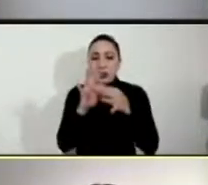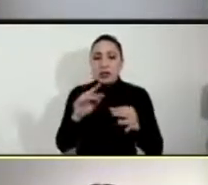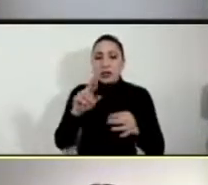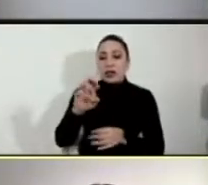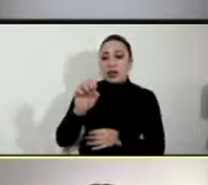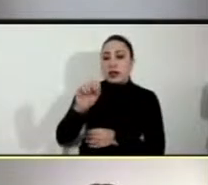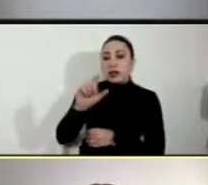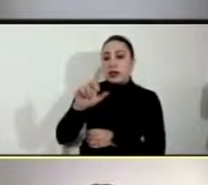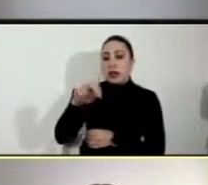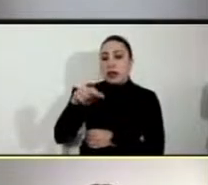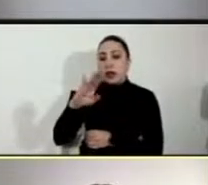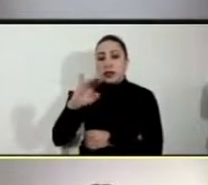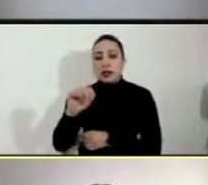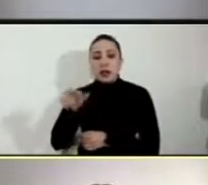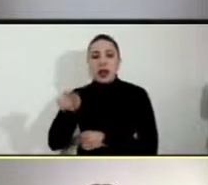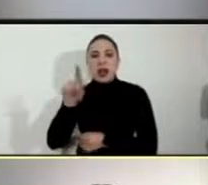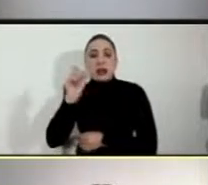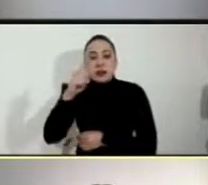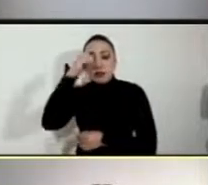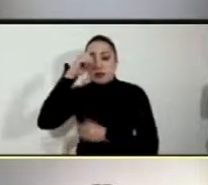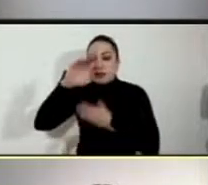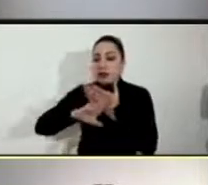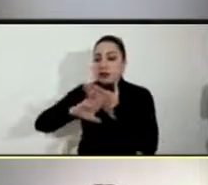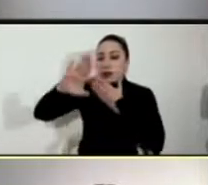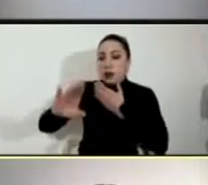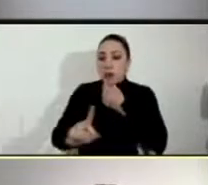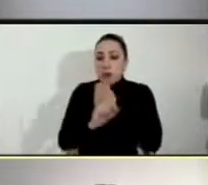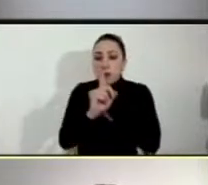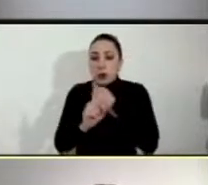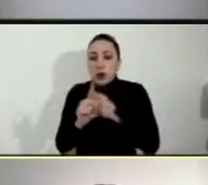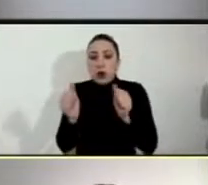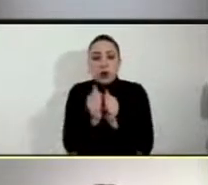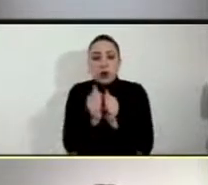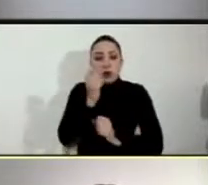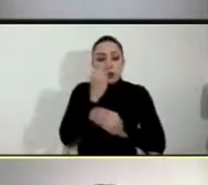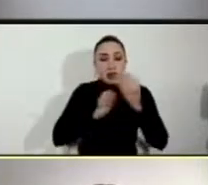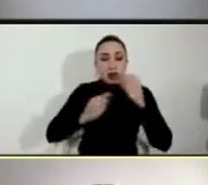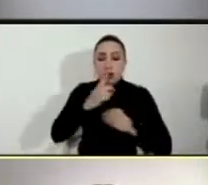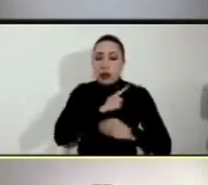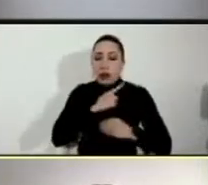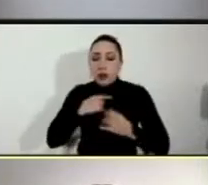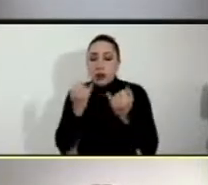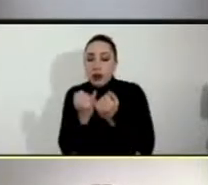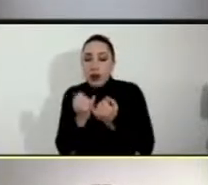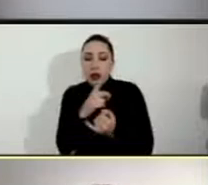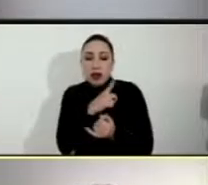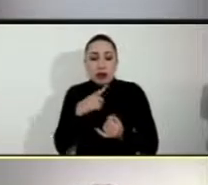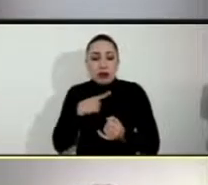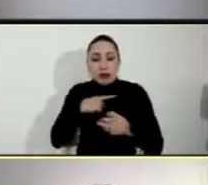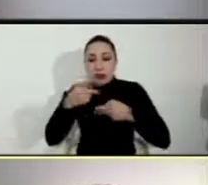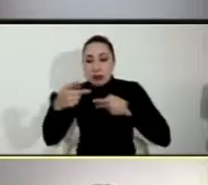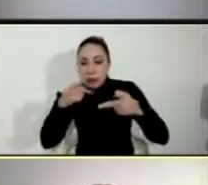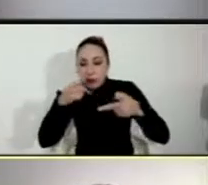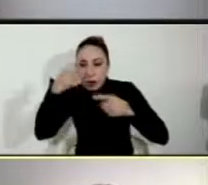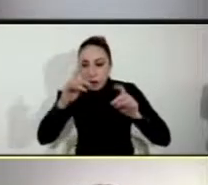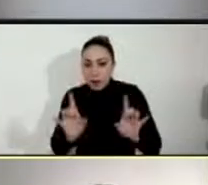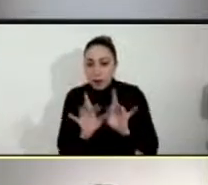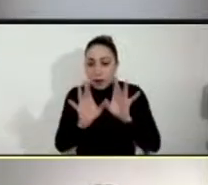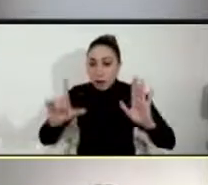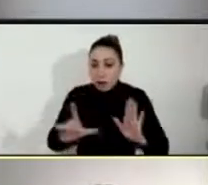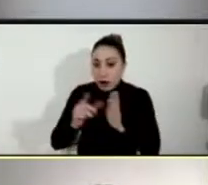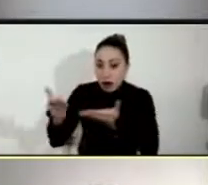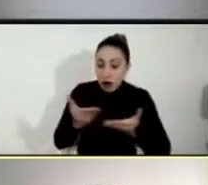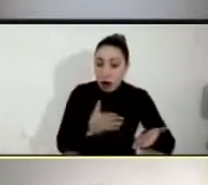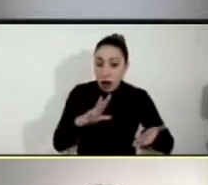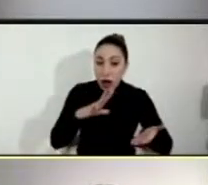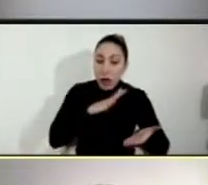prevenir desastres y crisis, así como preverlos, amortiguarlos, tenerlos en cuenta o recuperarse de